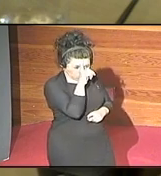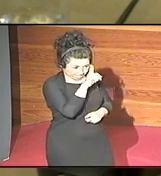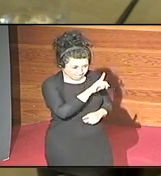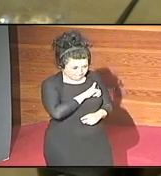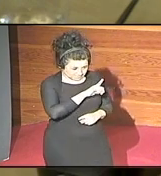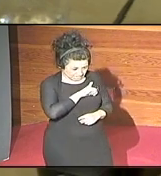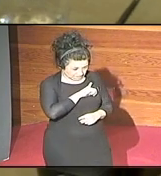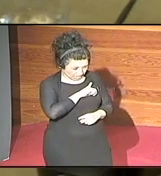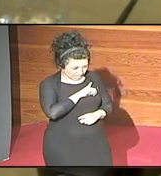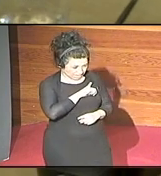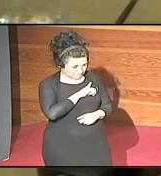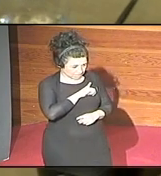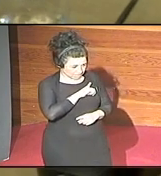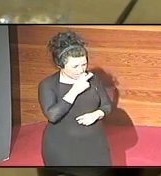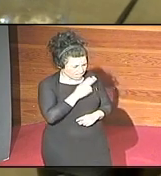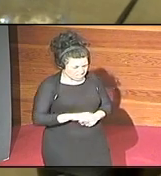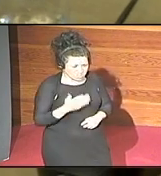Z, niños de